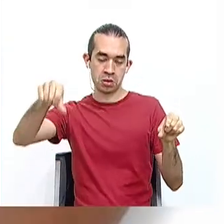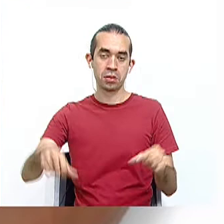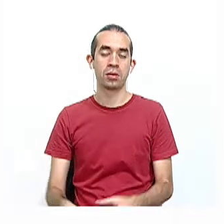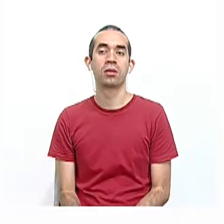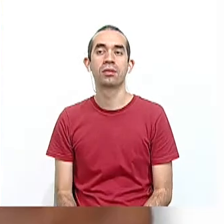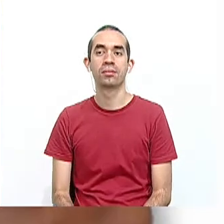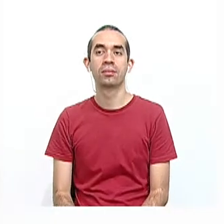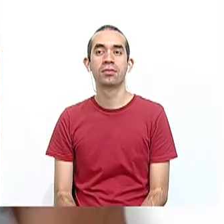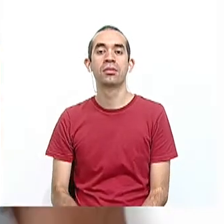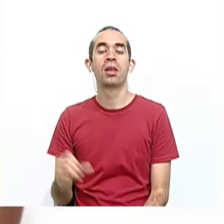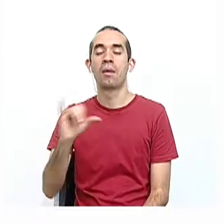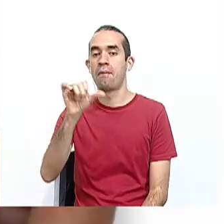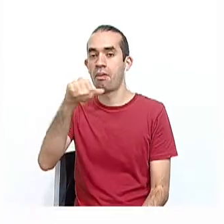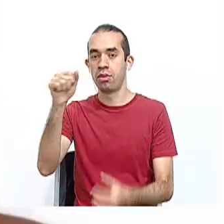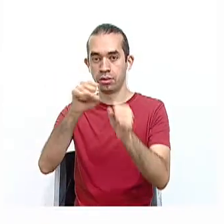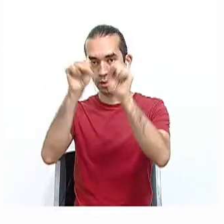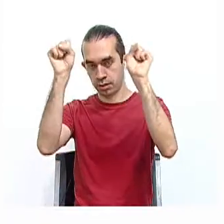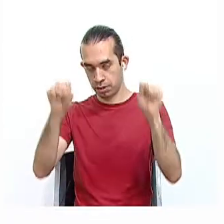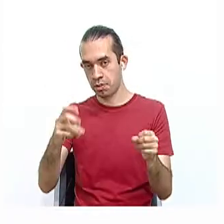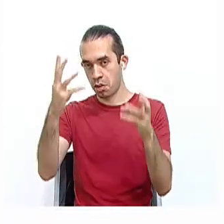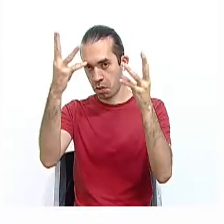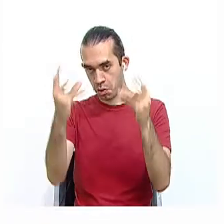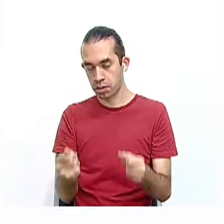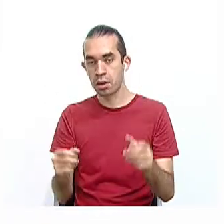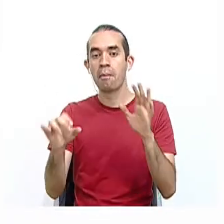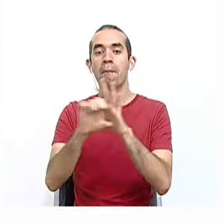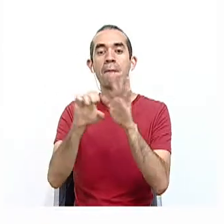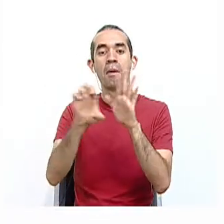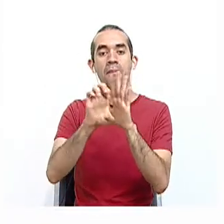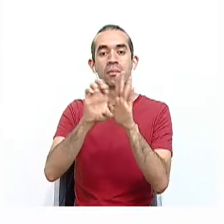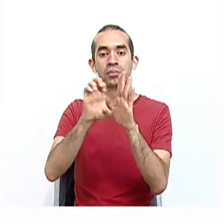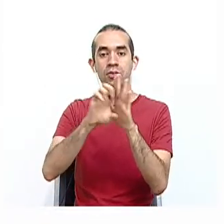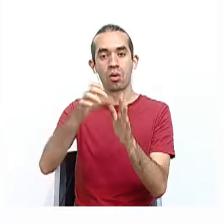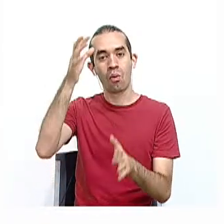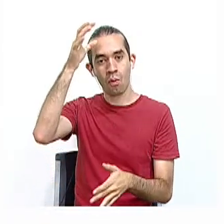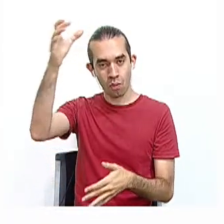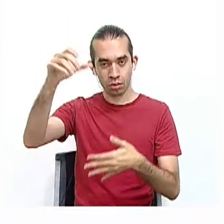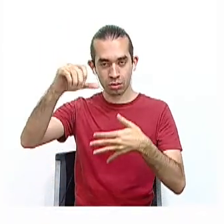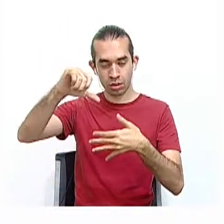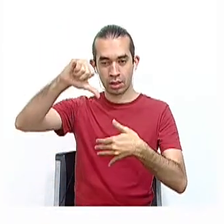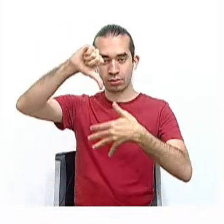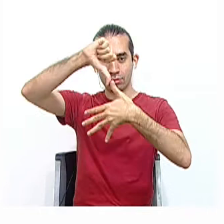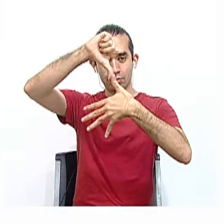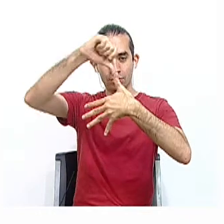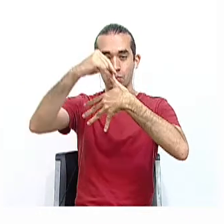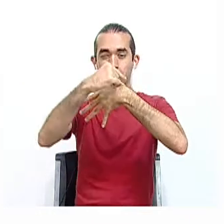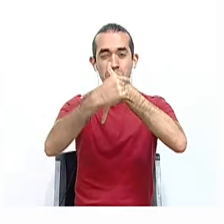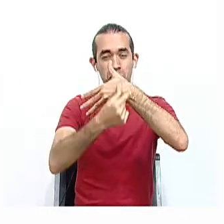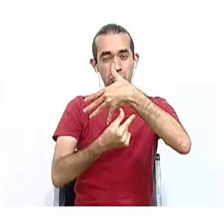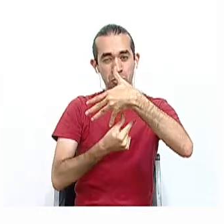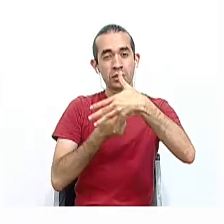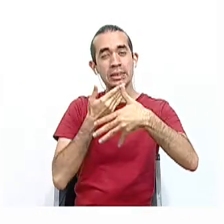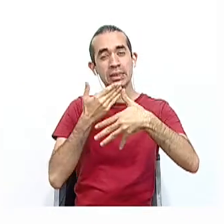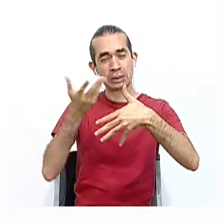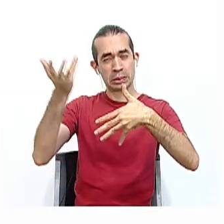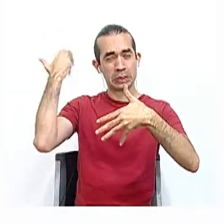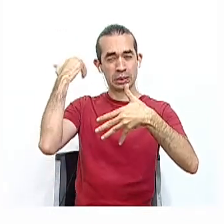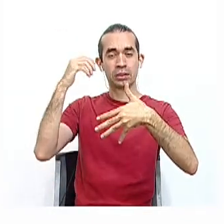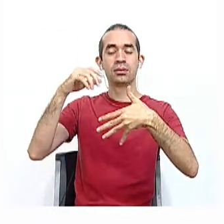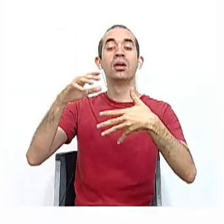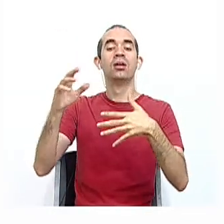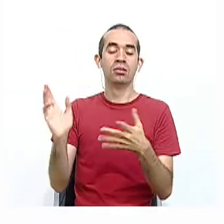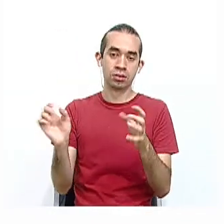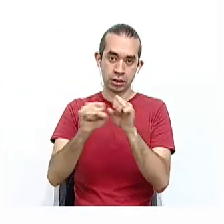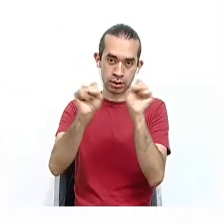Existieron otros sistemas de recuento, como por ejemplo los de la cultura inca, los llamados quipus, que consistían